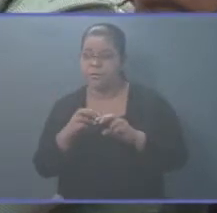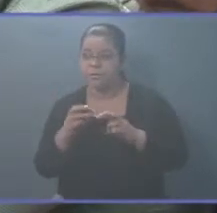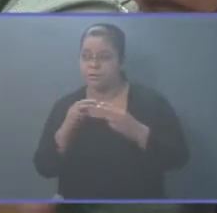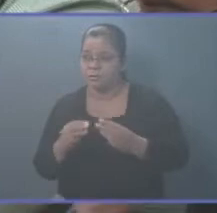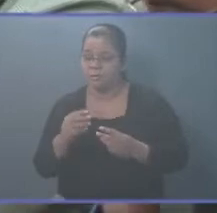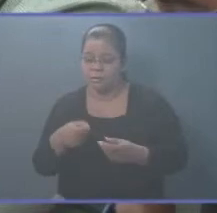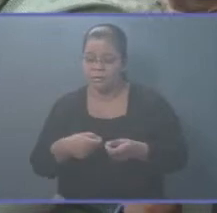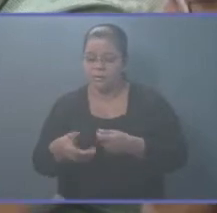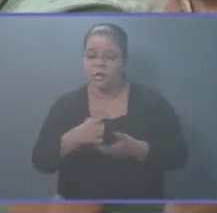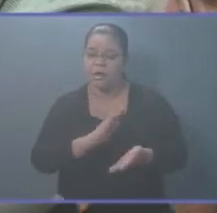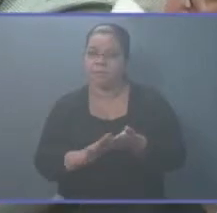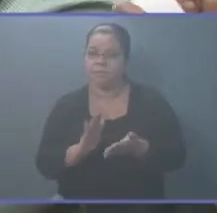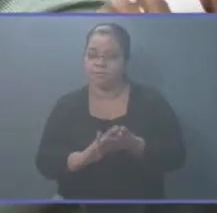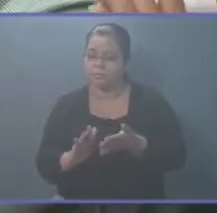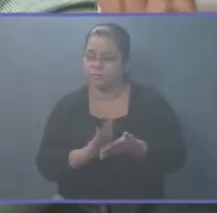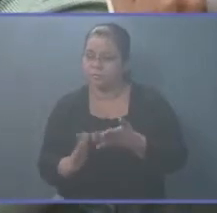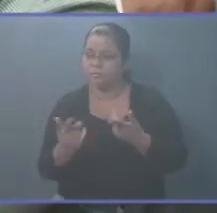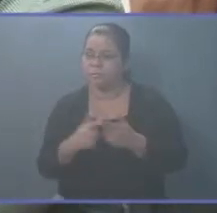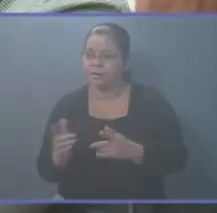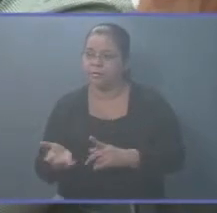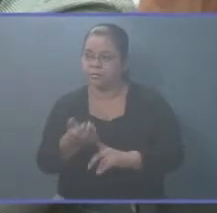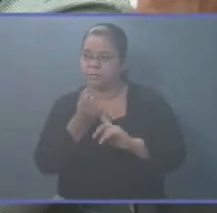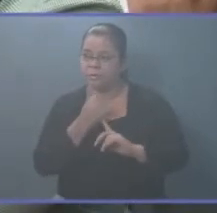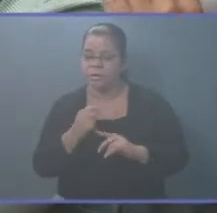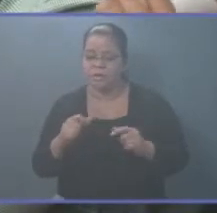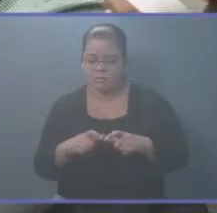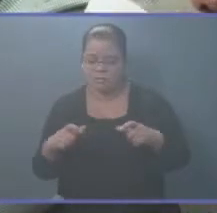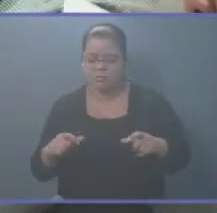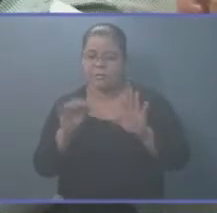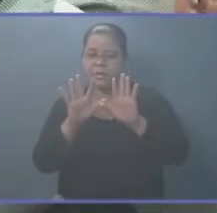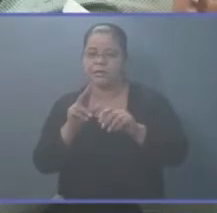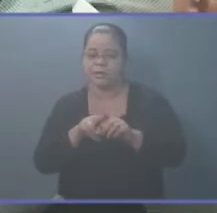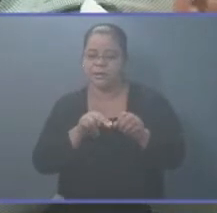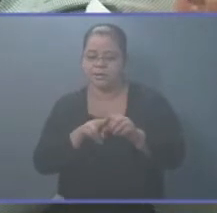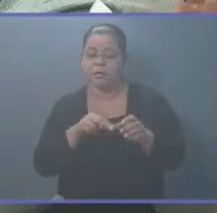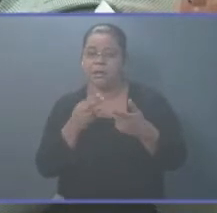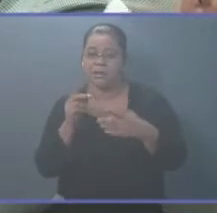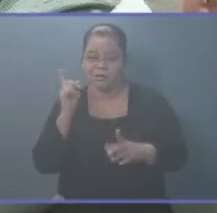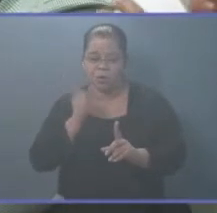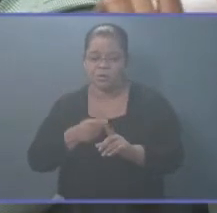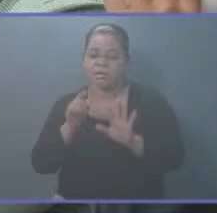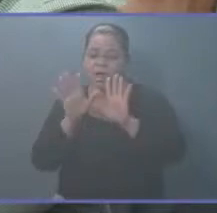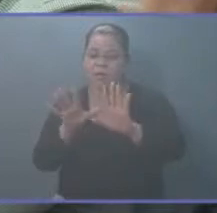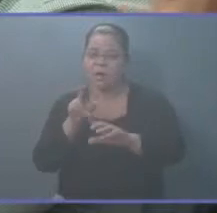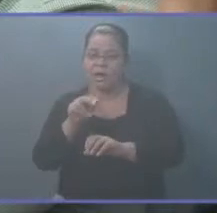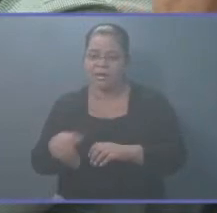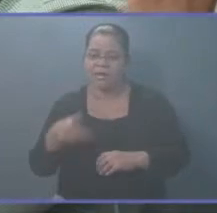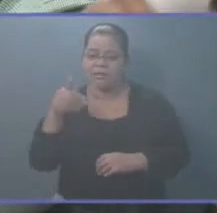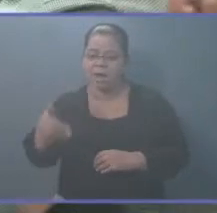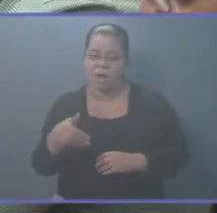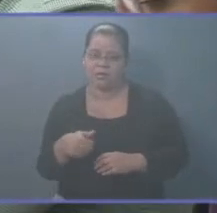en el puesto, le compran y lo agarran un billete de $10. Ha sido condenado a 10 años de prisión.